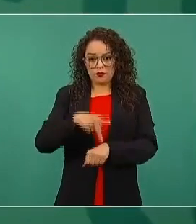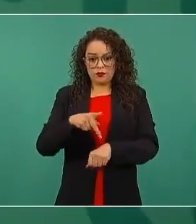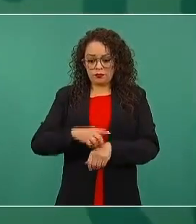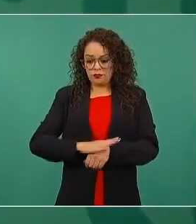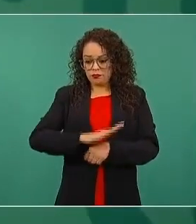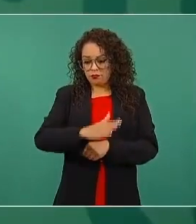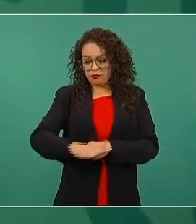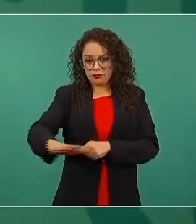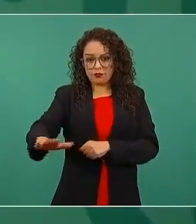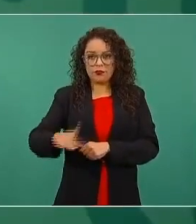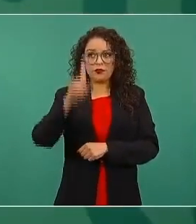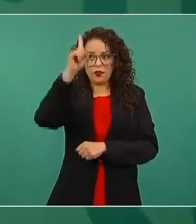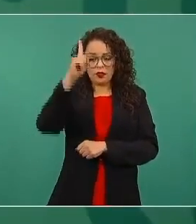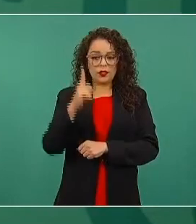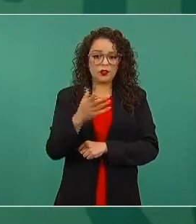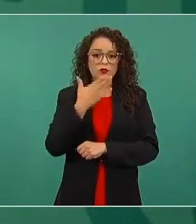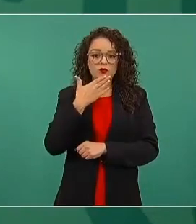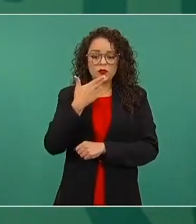Hermosillo,